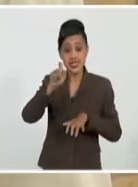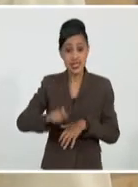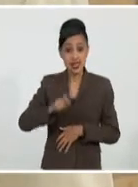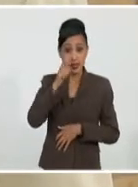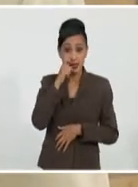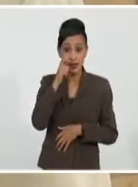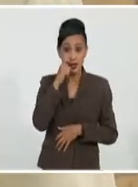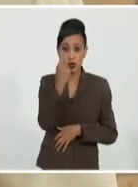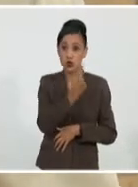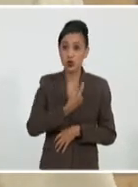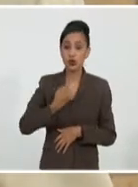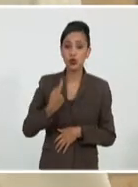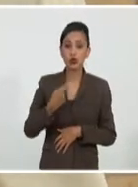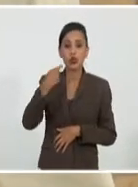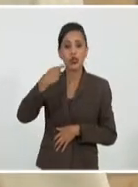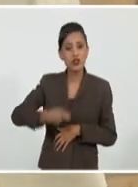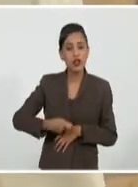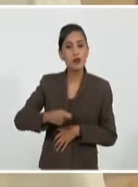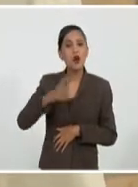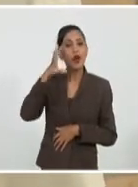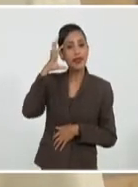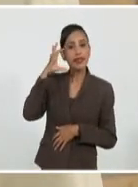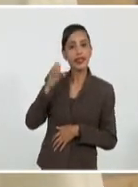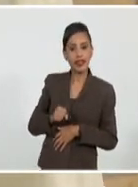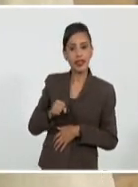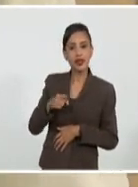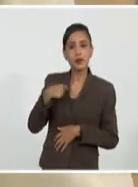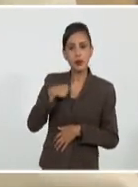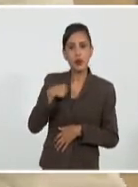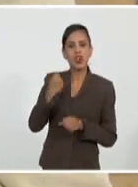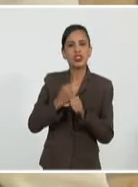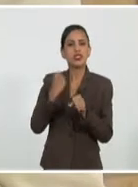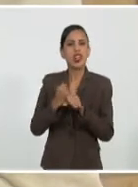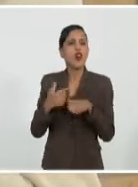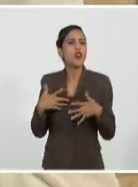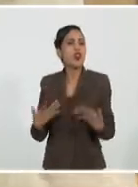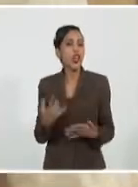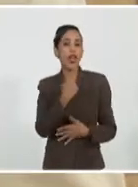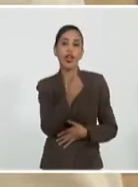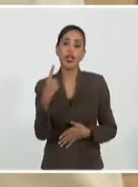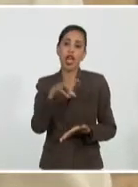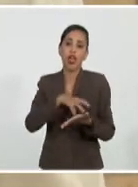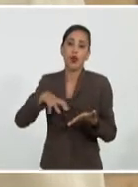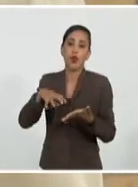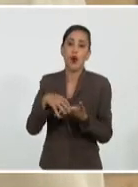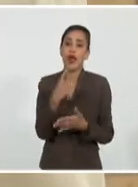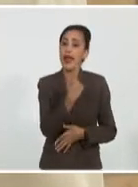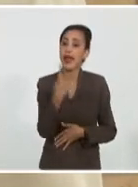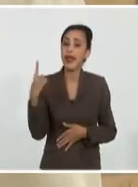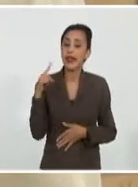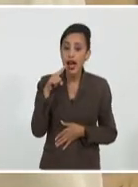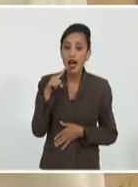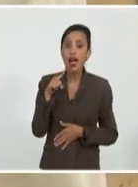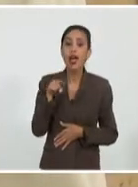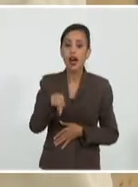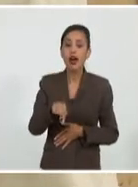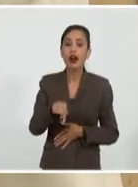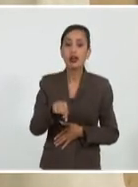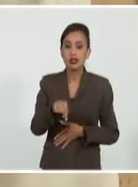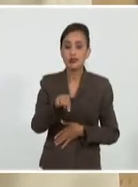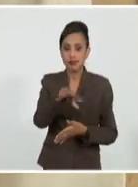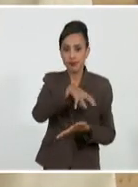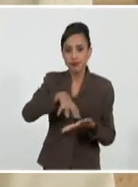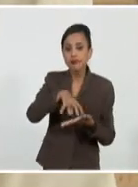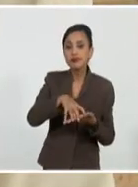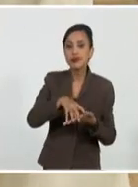meterse en la cabeza lo que de verdad el partido le corresponde hacer en cada uno de los lugares y en cada uno de los sectores de la economía. Porque